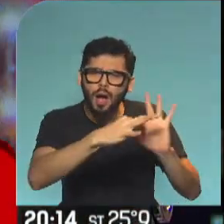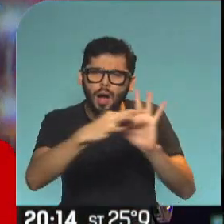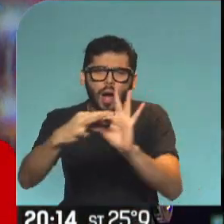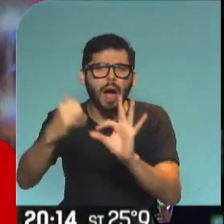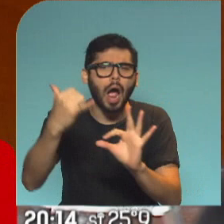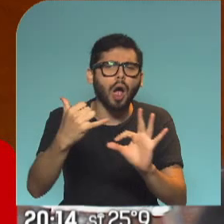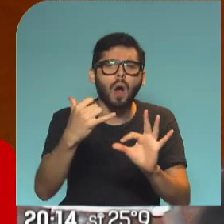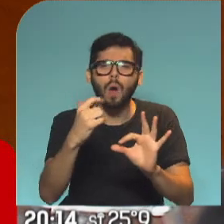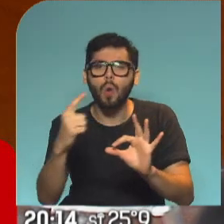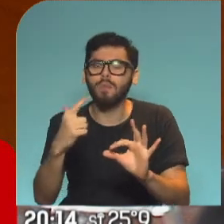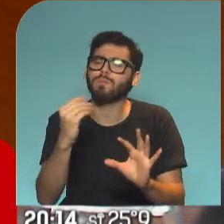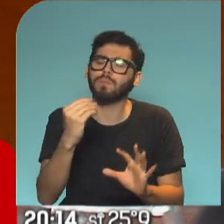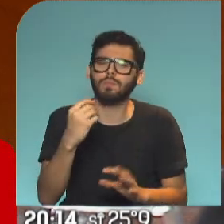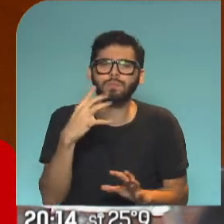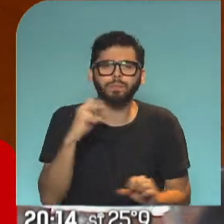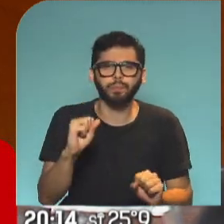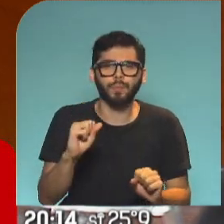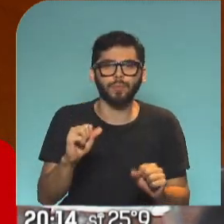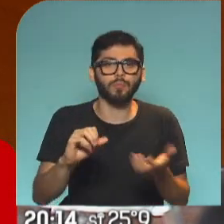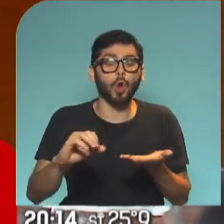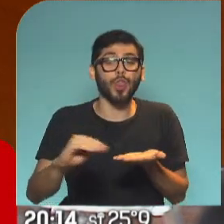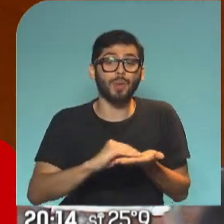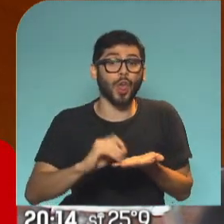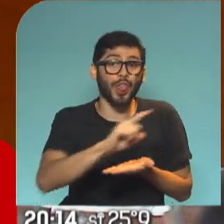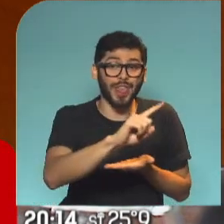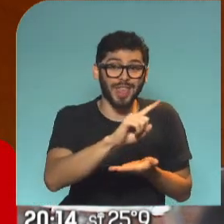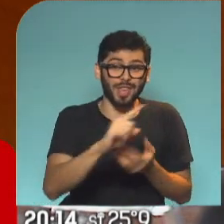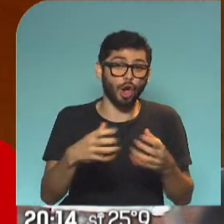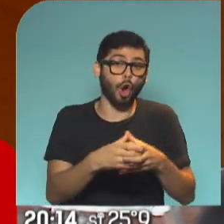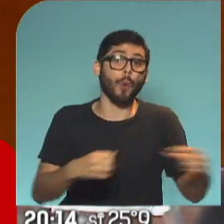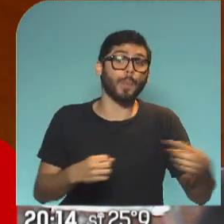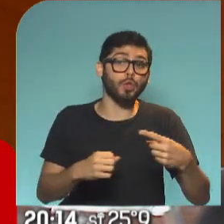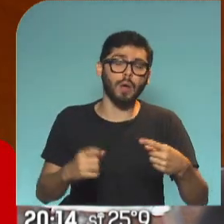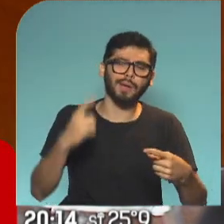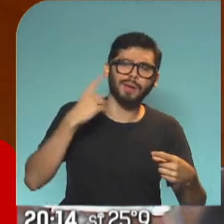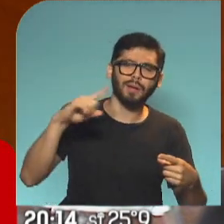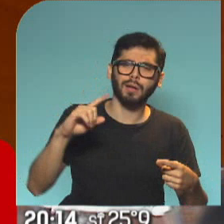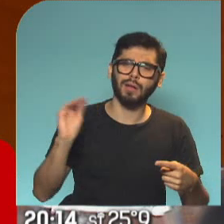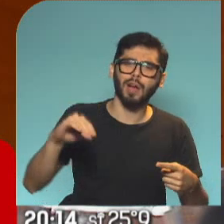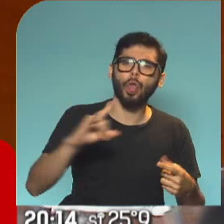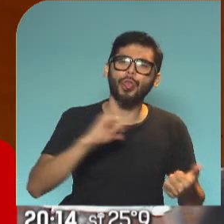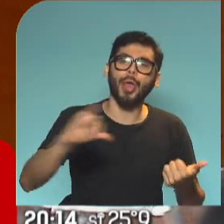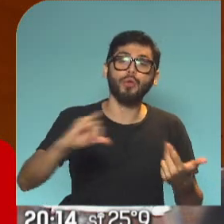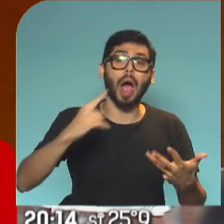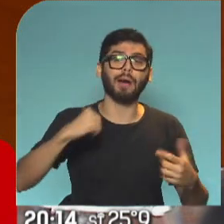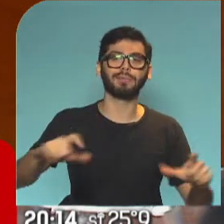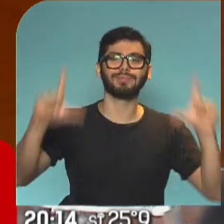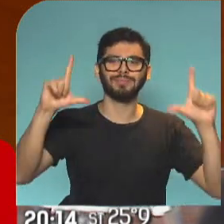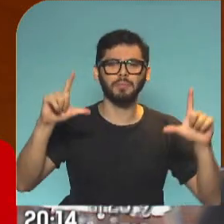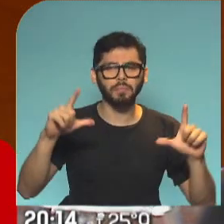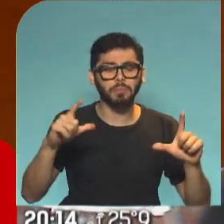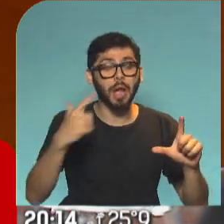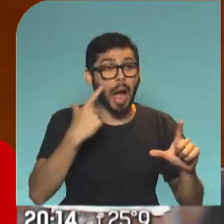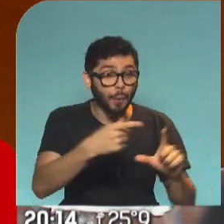algunos legisladores de la oposición les gusta hacer denuncias para salir en los medios y también quiero ver si esas mismas denuncias